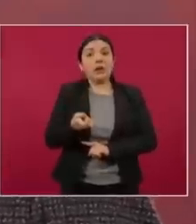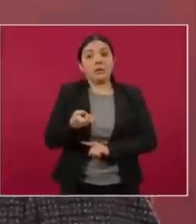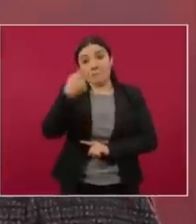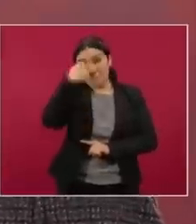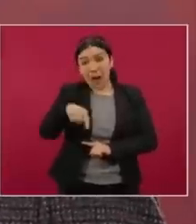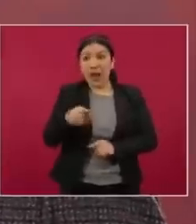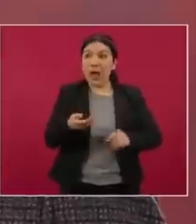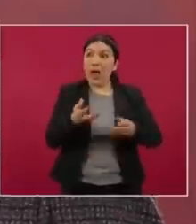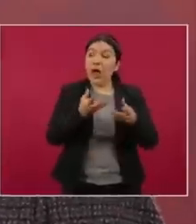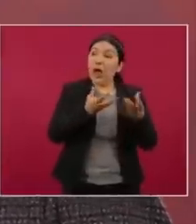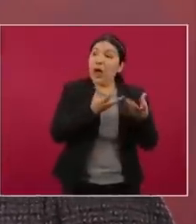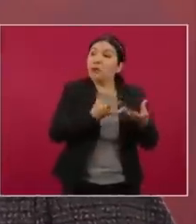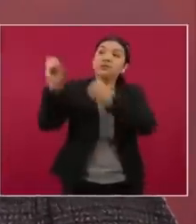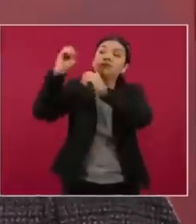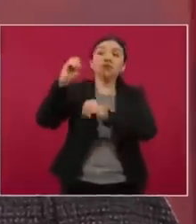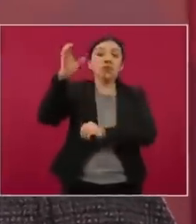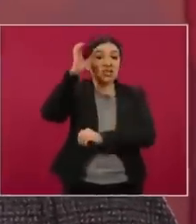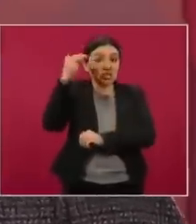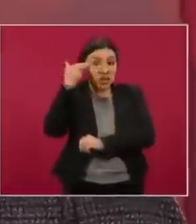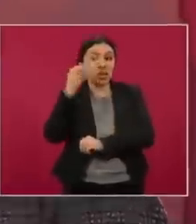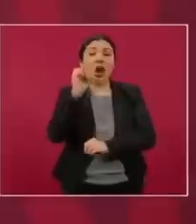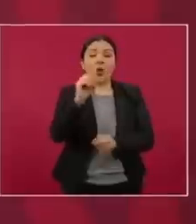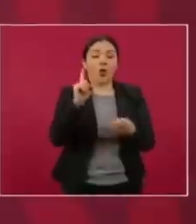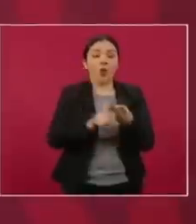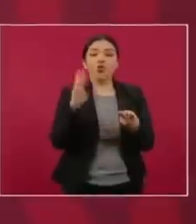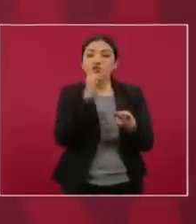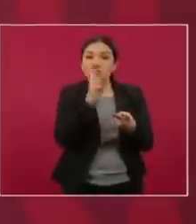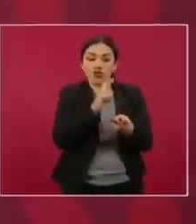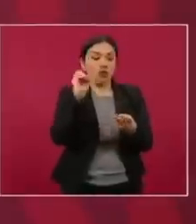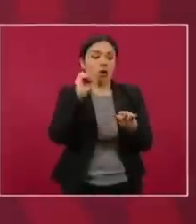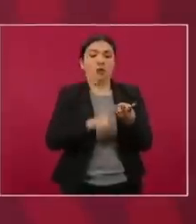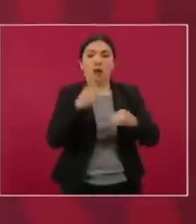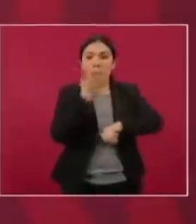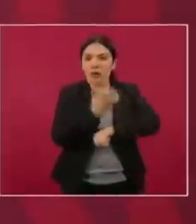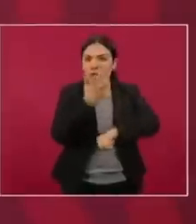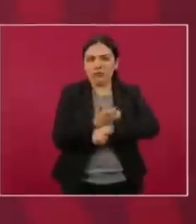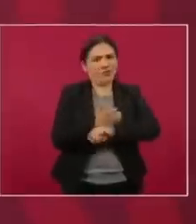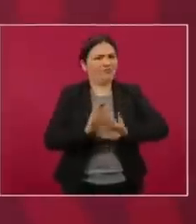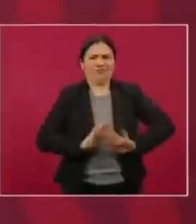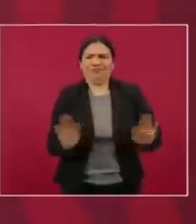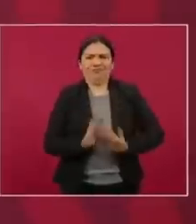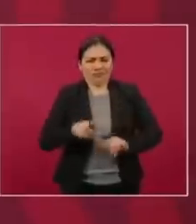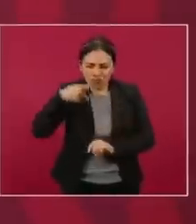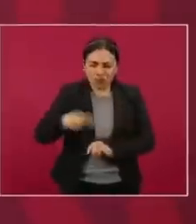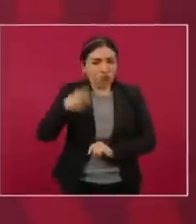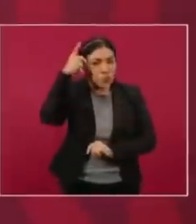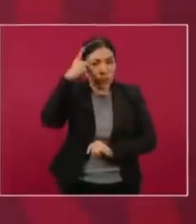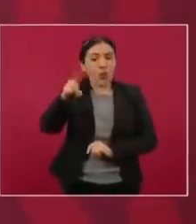ni para China, ni para Rusia, ni para Estados Unidos. El litio es de